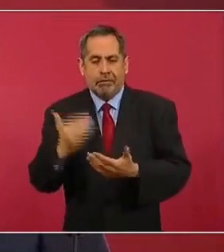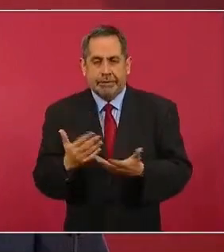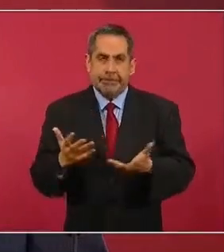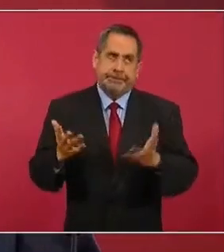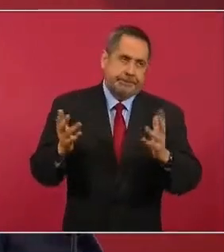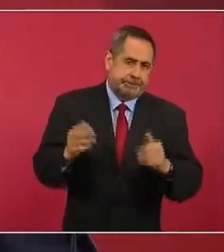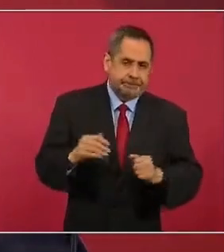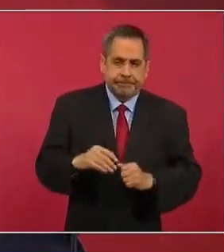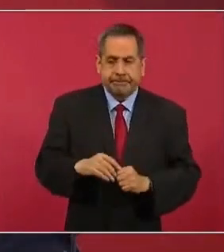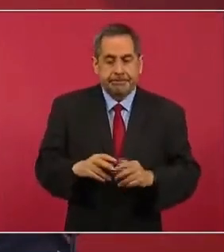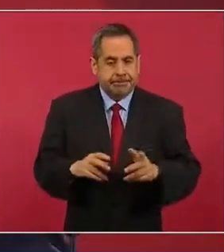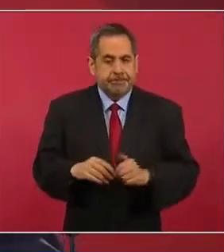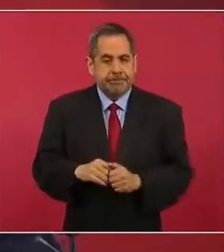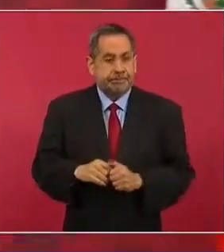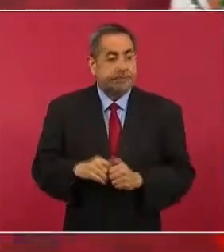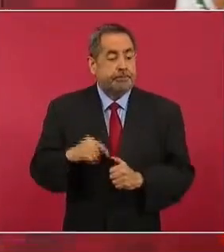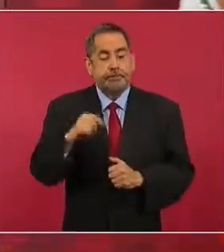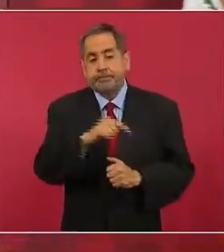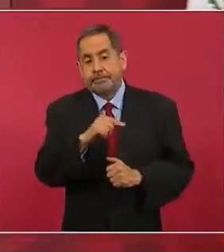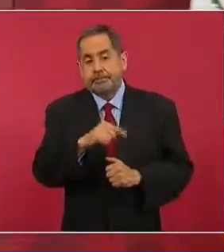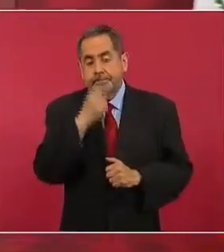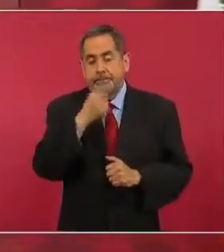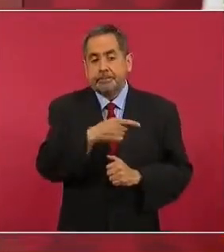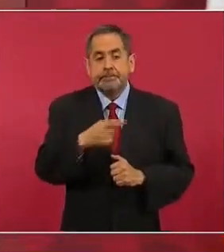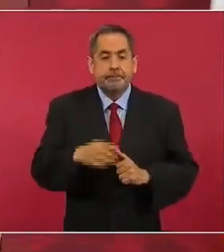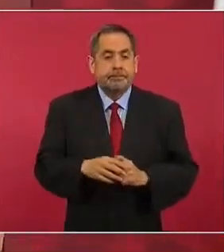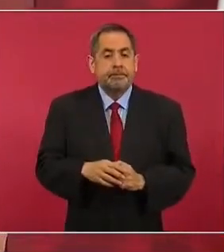Y estoy hablando de